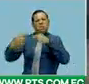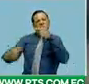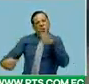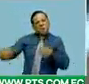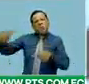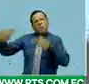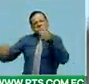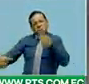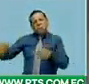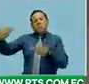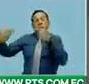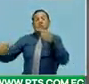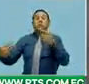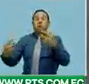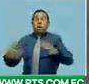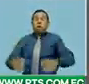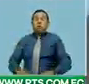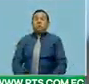enfrentamientos.